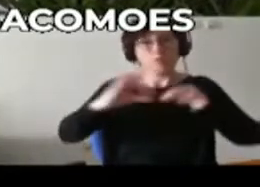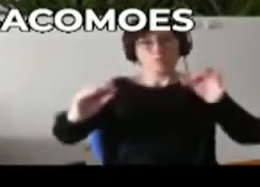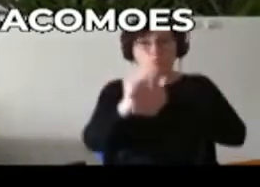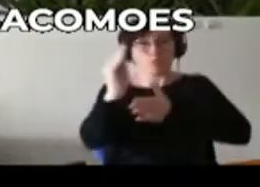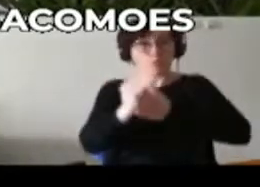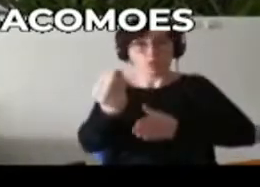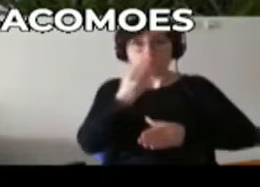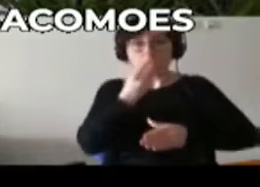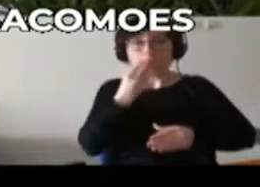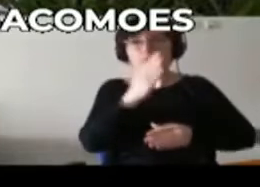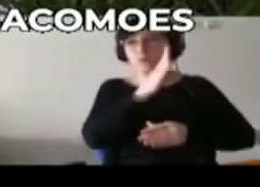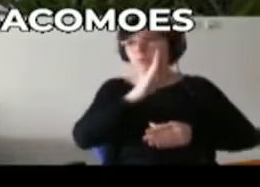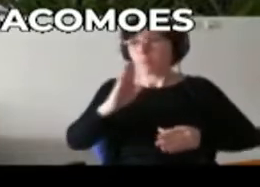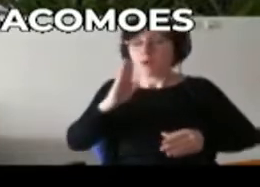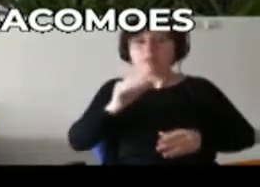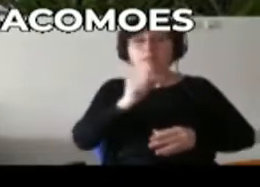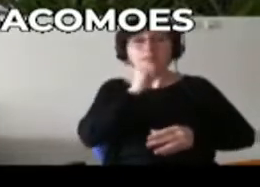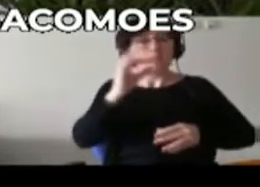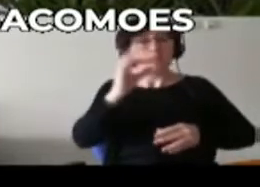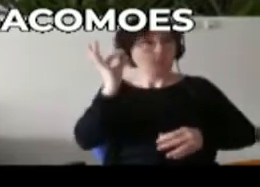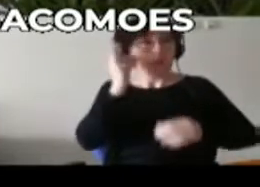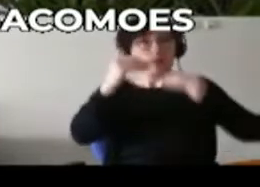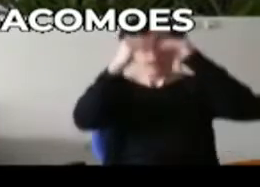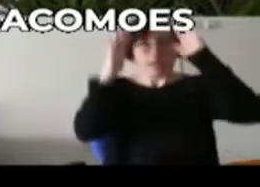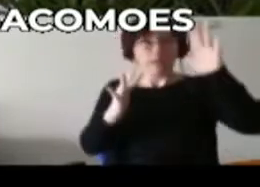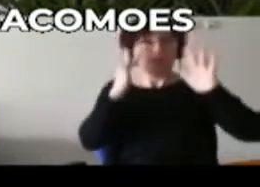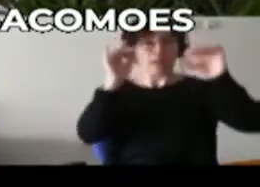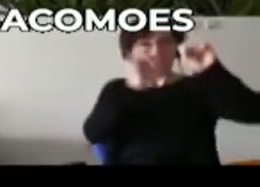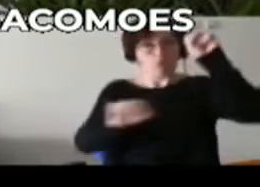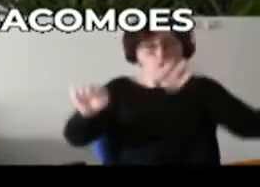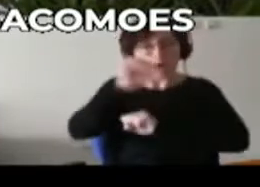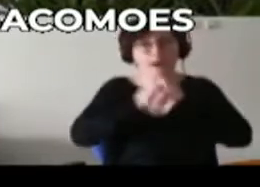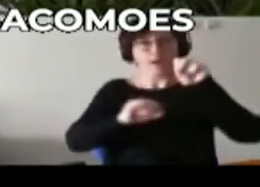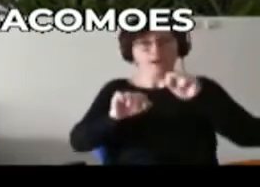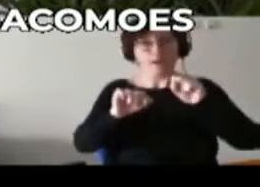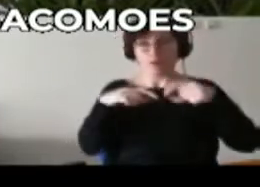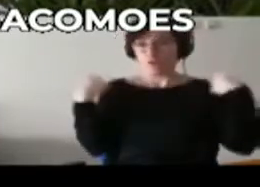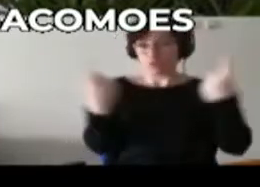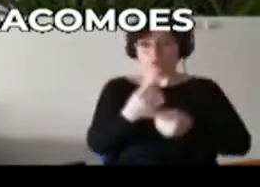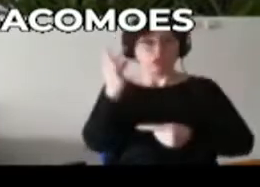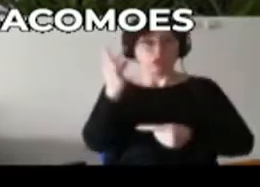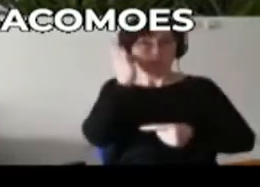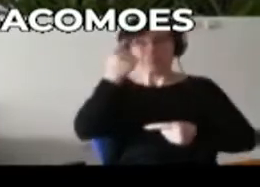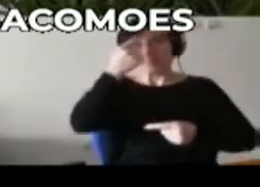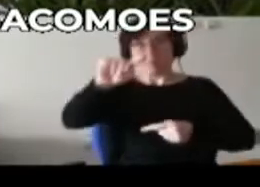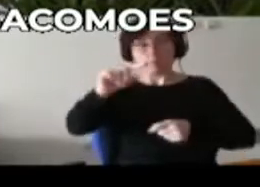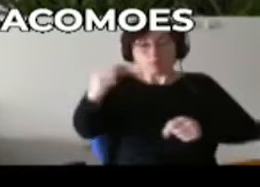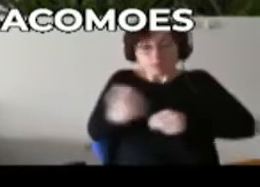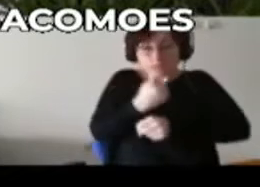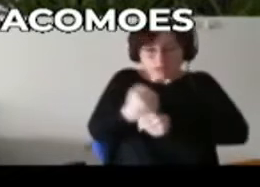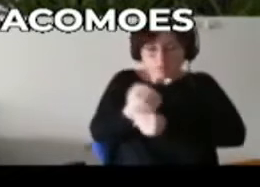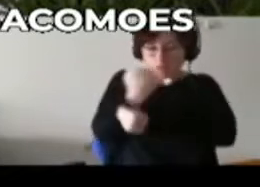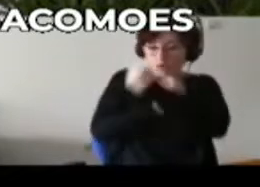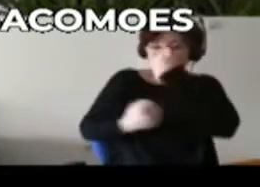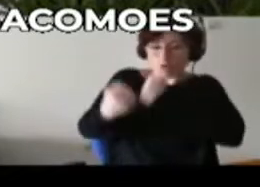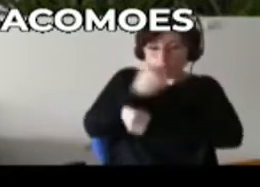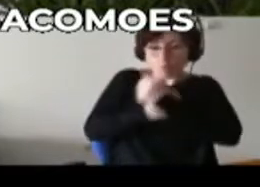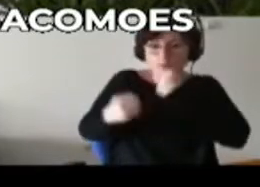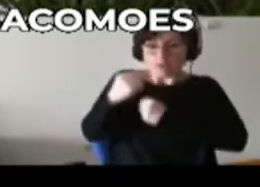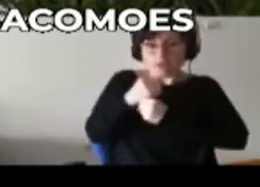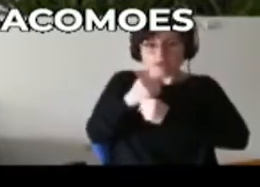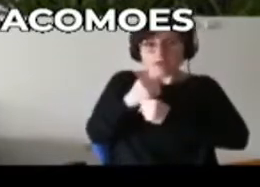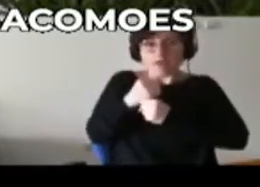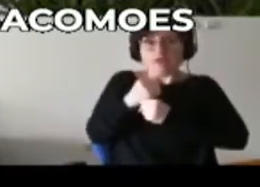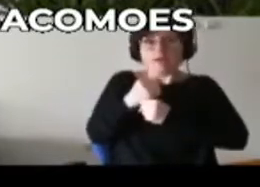madres, abuelas, trabajadoras del hogar. Todas nosotras sabemos que no solo el trabajo o la economía son posibles por lo que sostienen